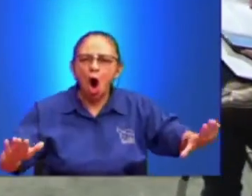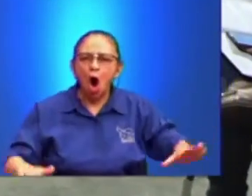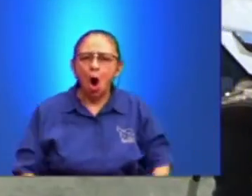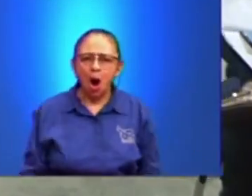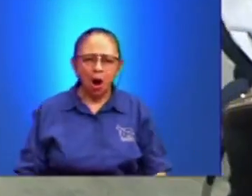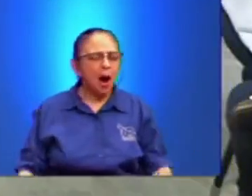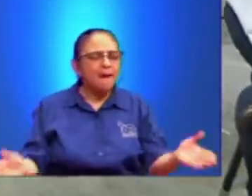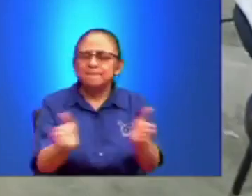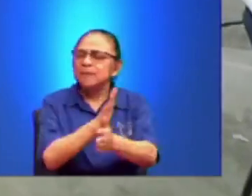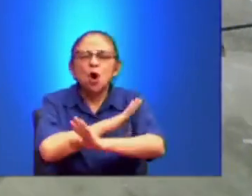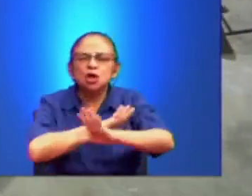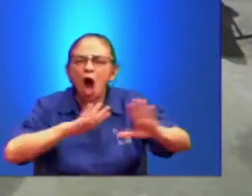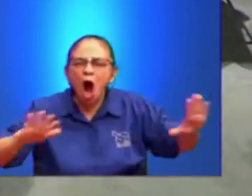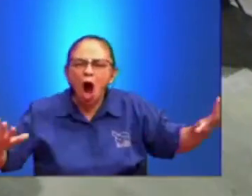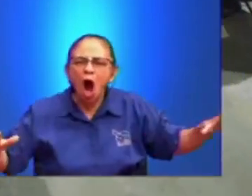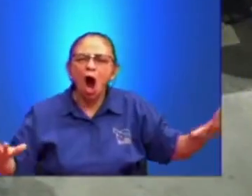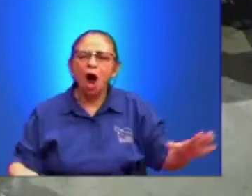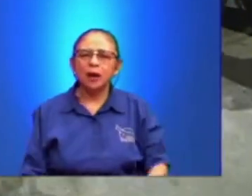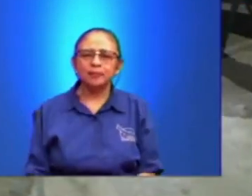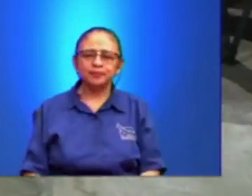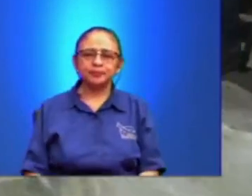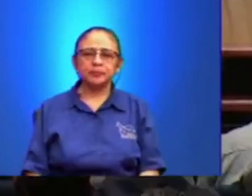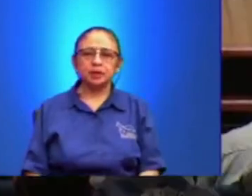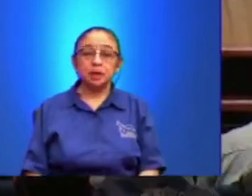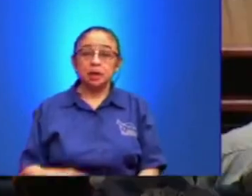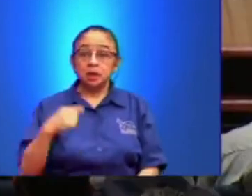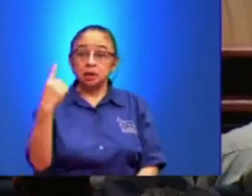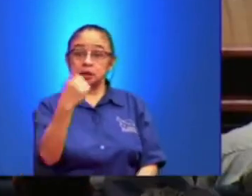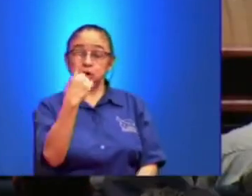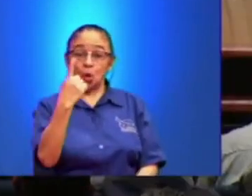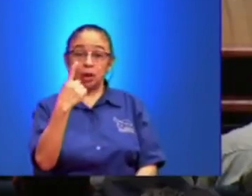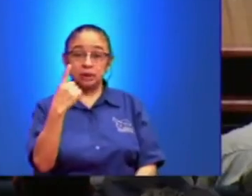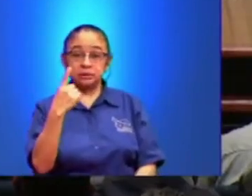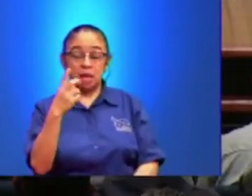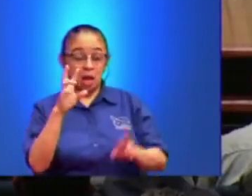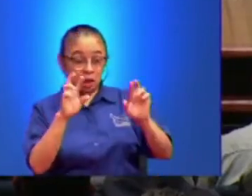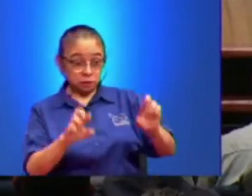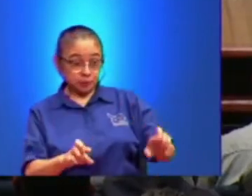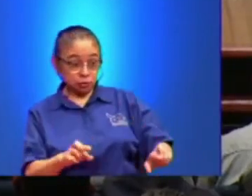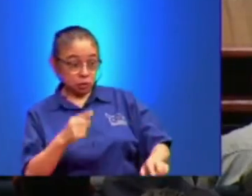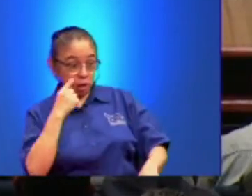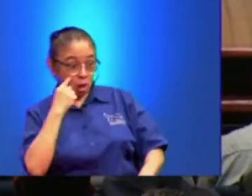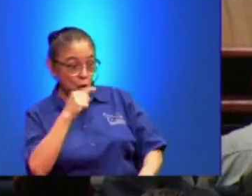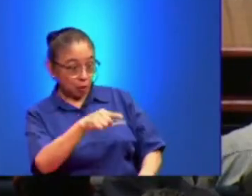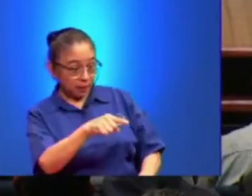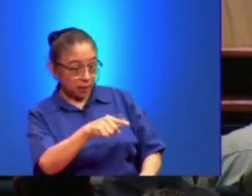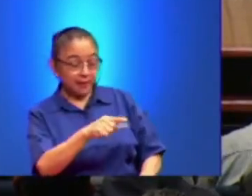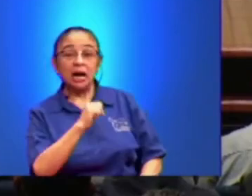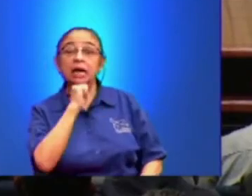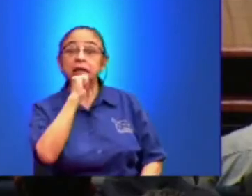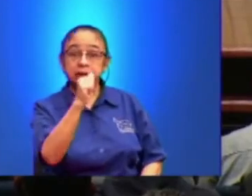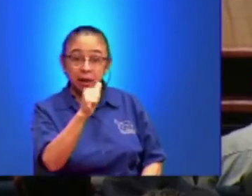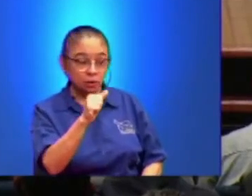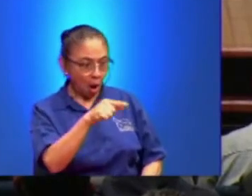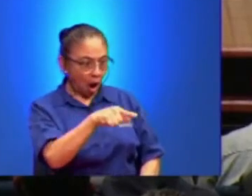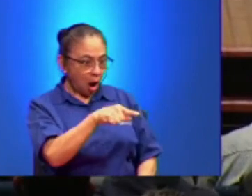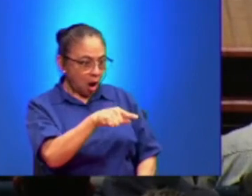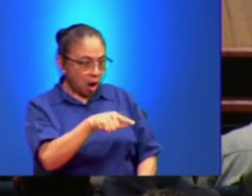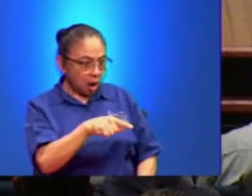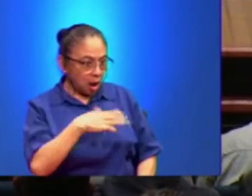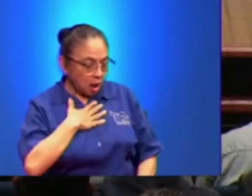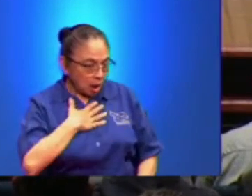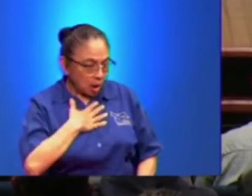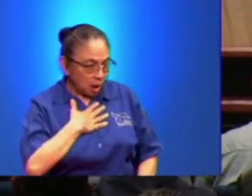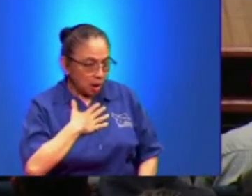se murió y mira un hombre y un niño tirado y gritando se murió